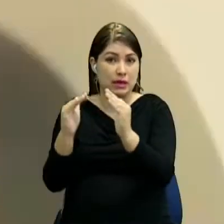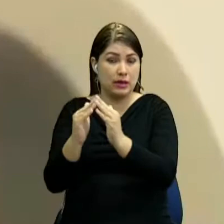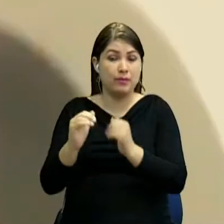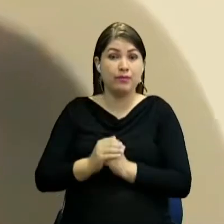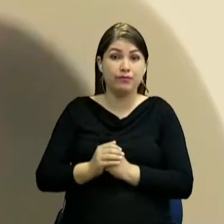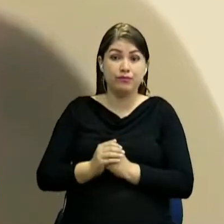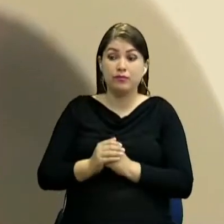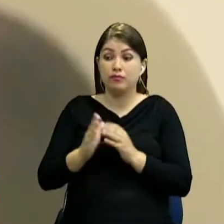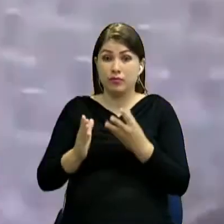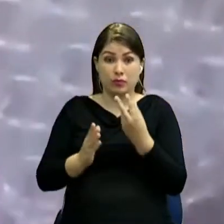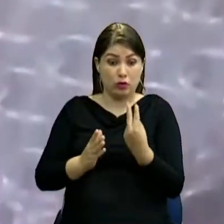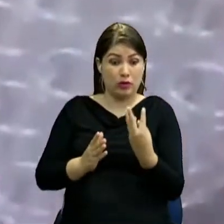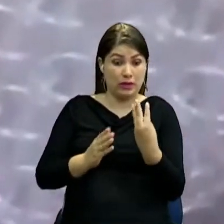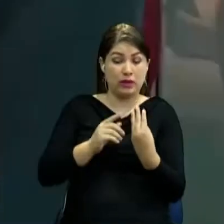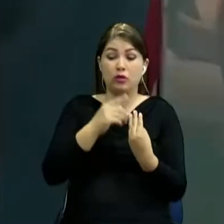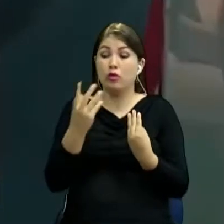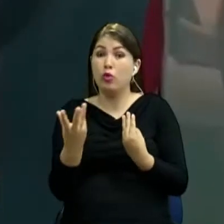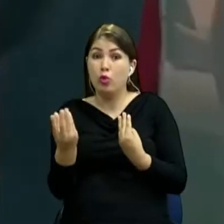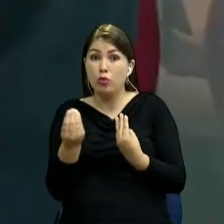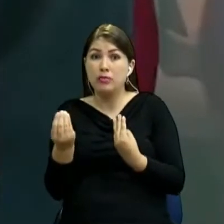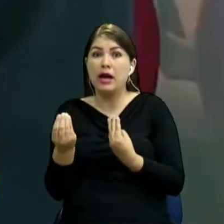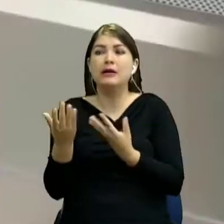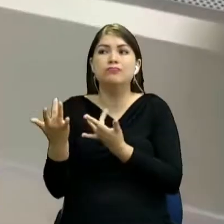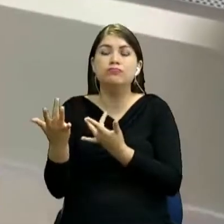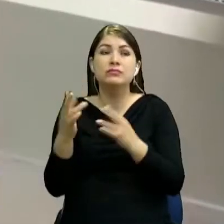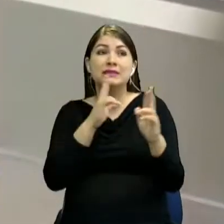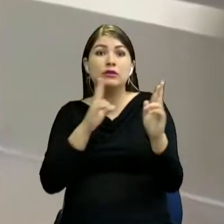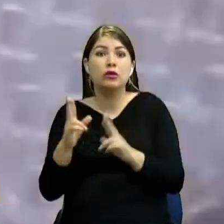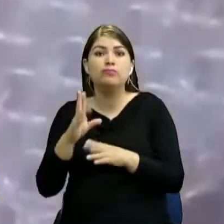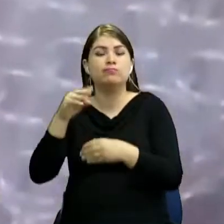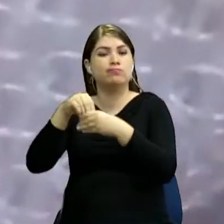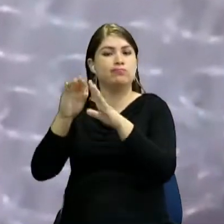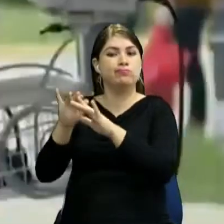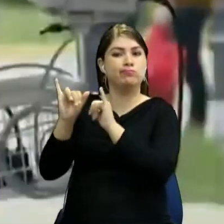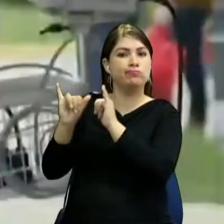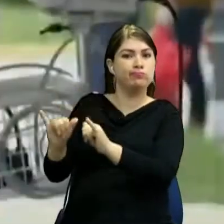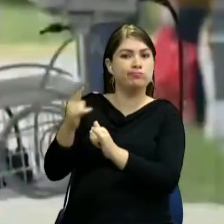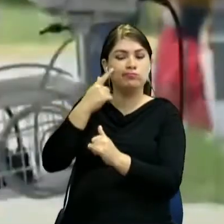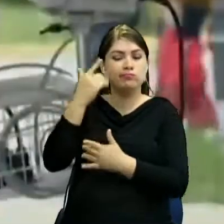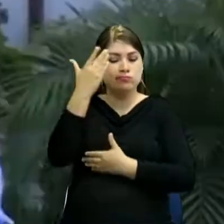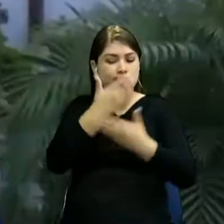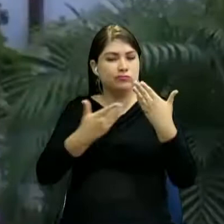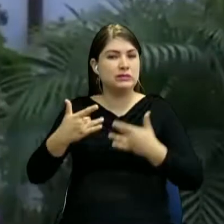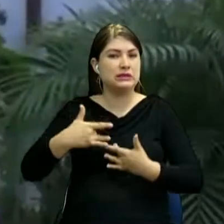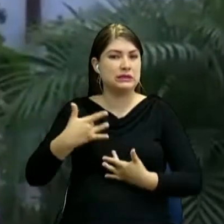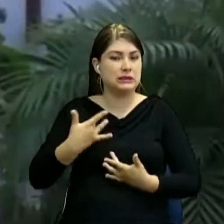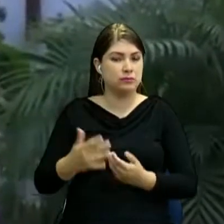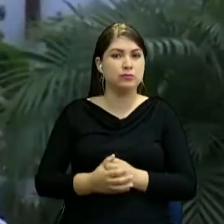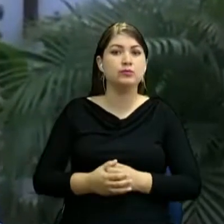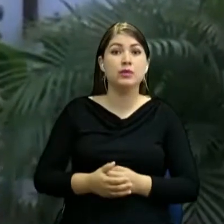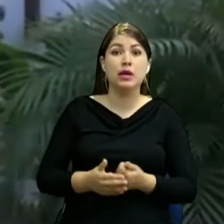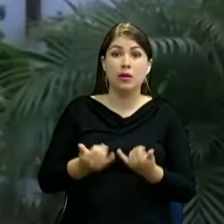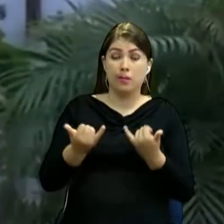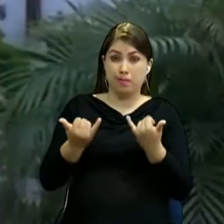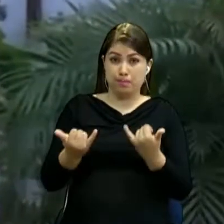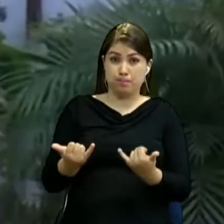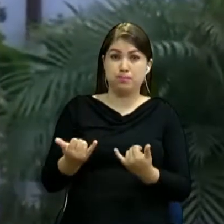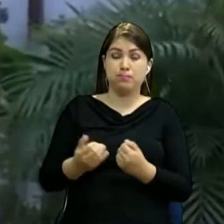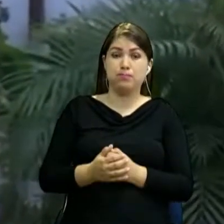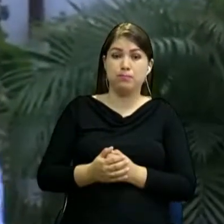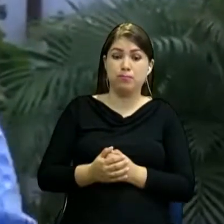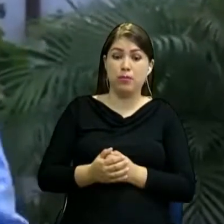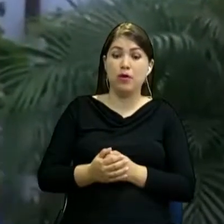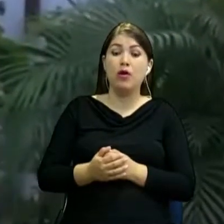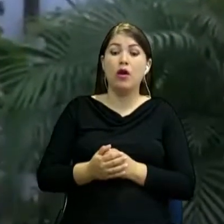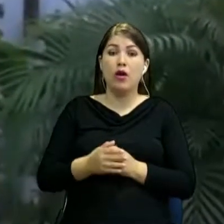grupo esperan los resultados y se encuentran aislados a presentar alguna sintomatología. Actualmente se encuentra tanto sus